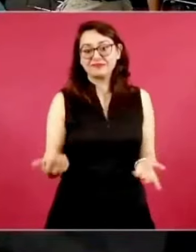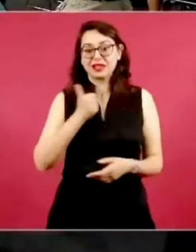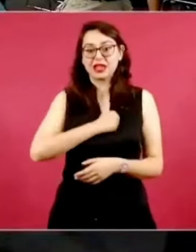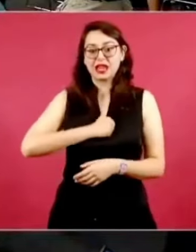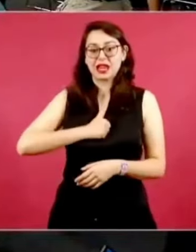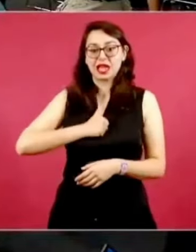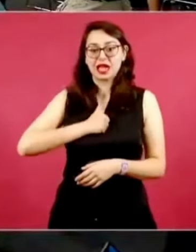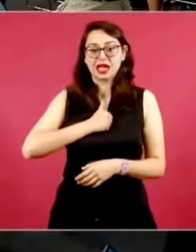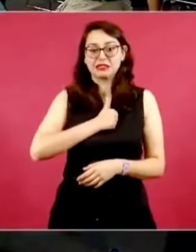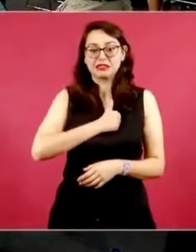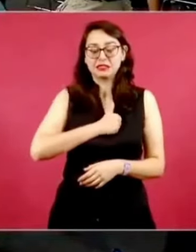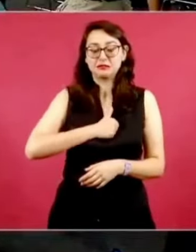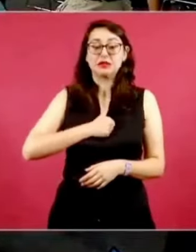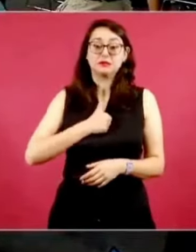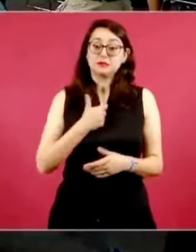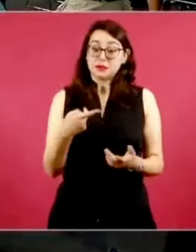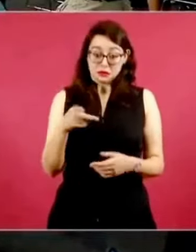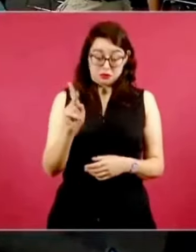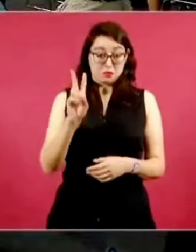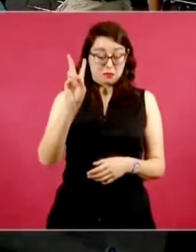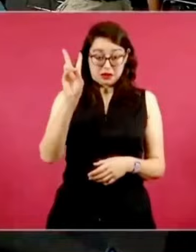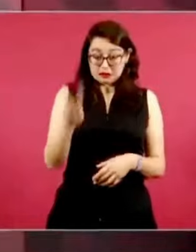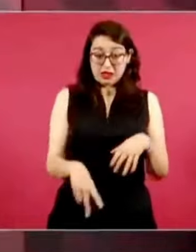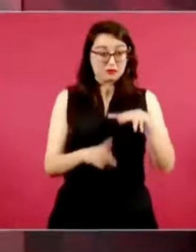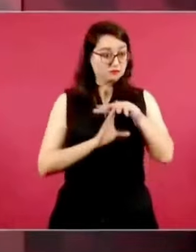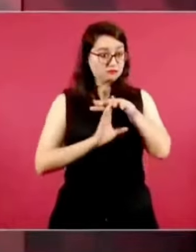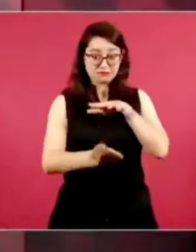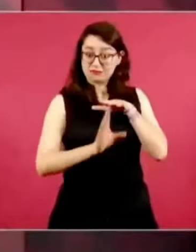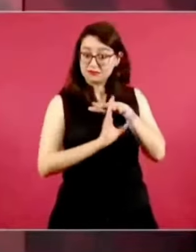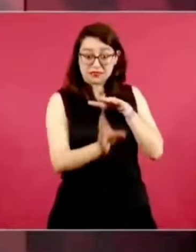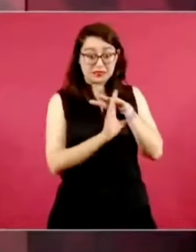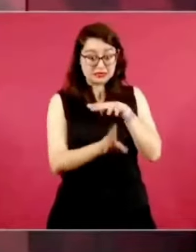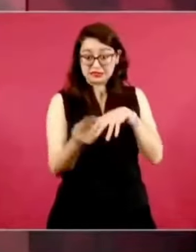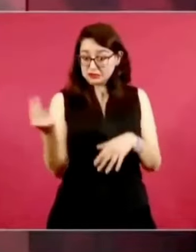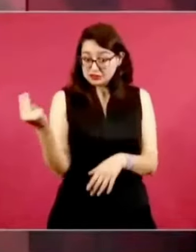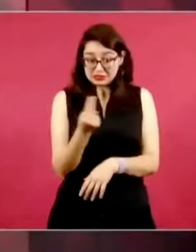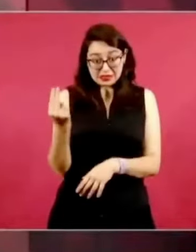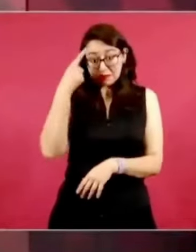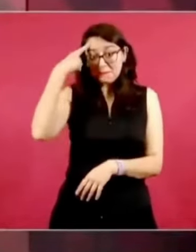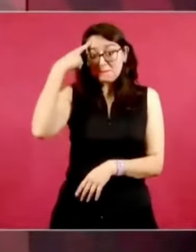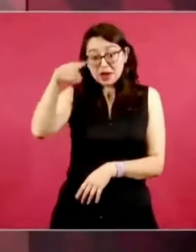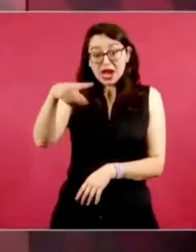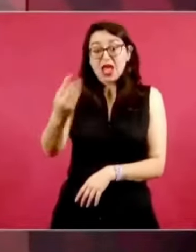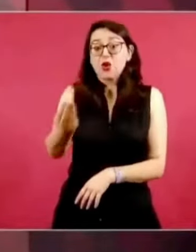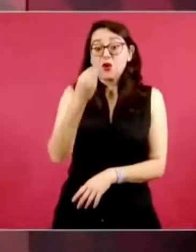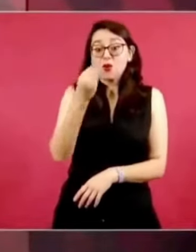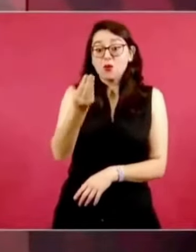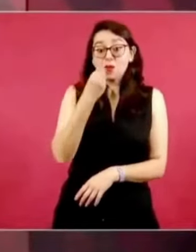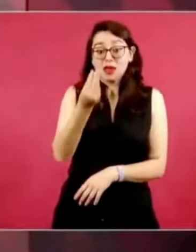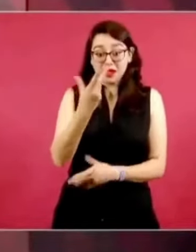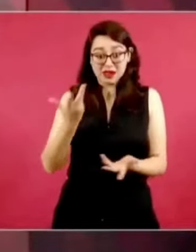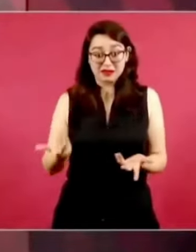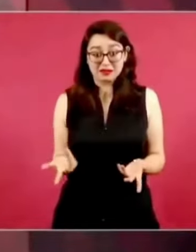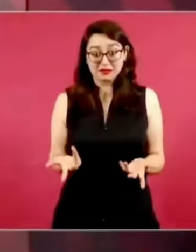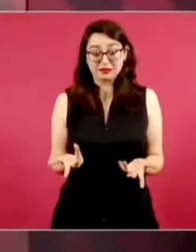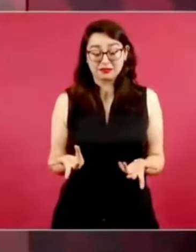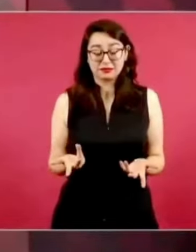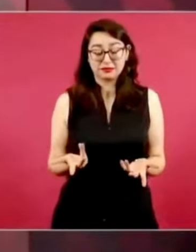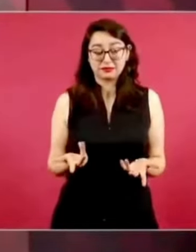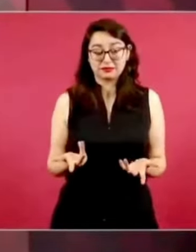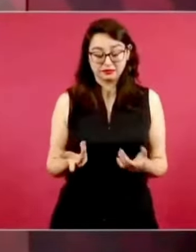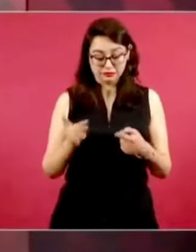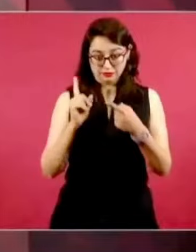la gente cómo iba a vivir durante el periodo neoliberal y